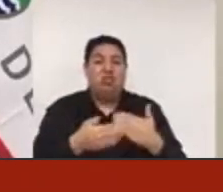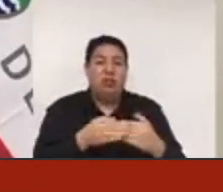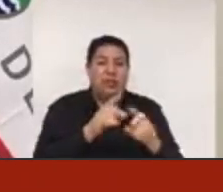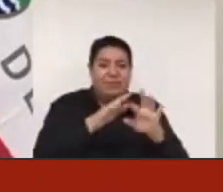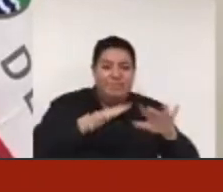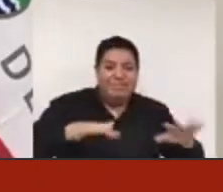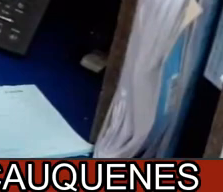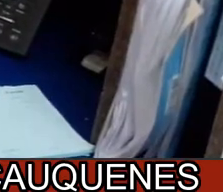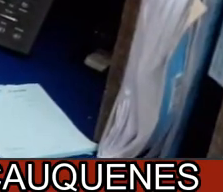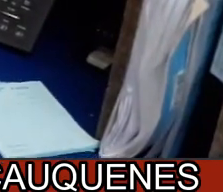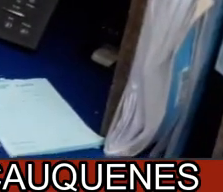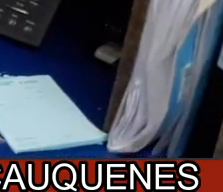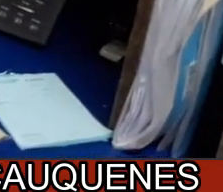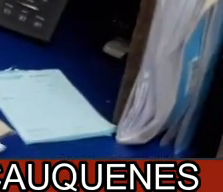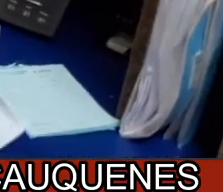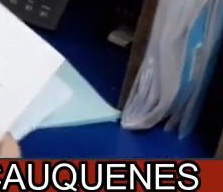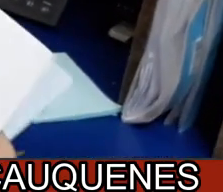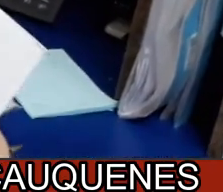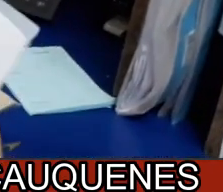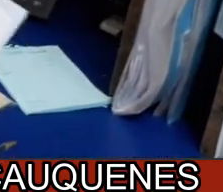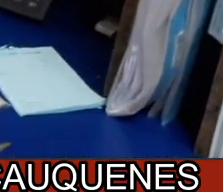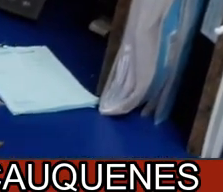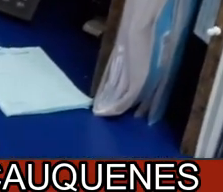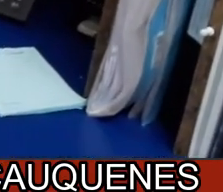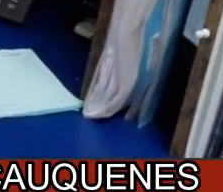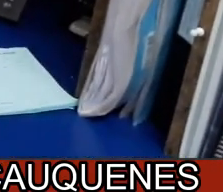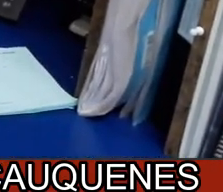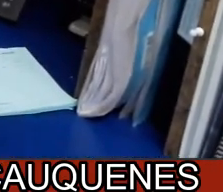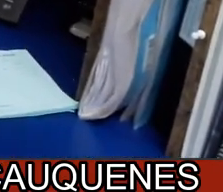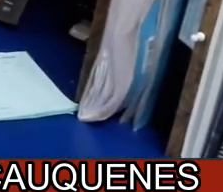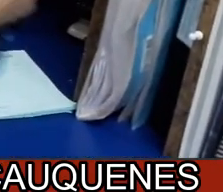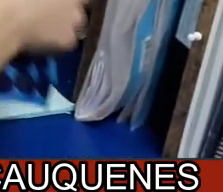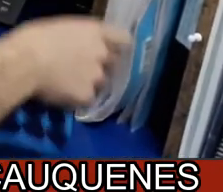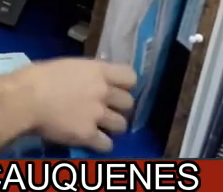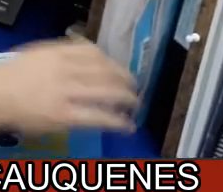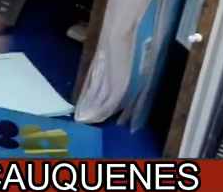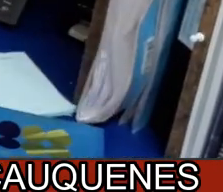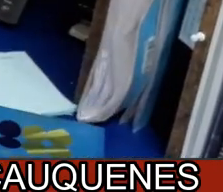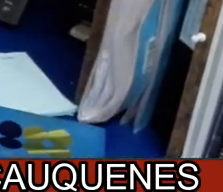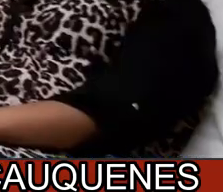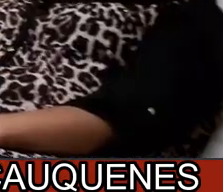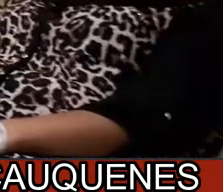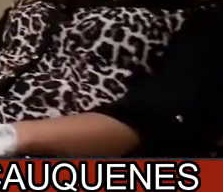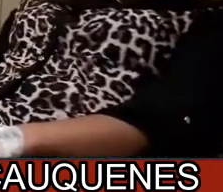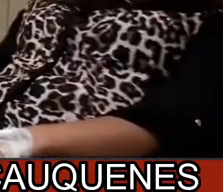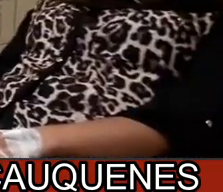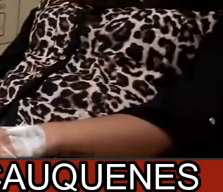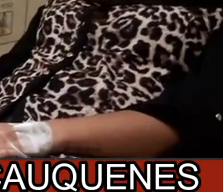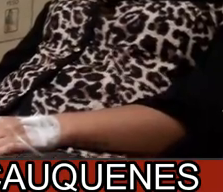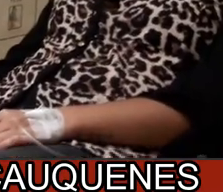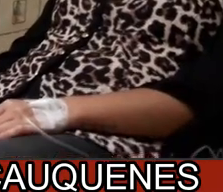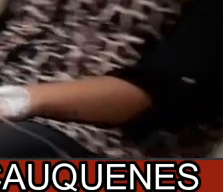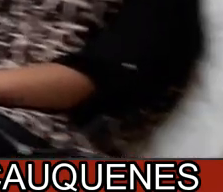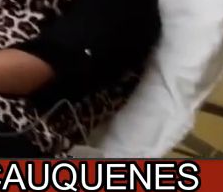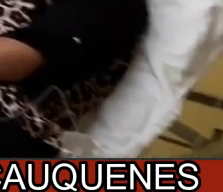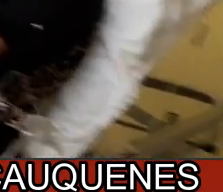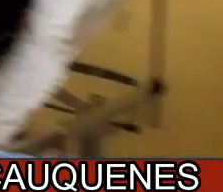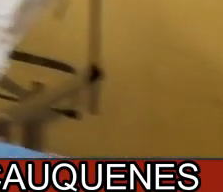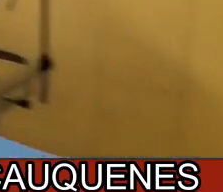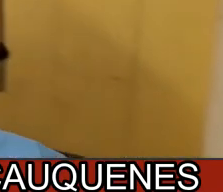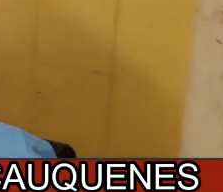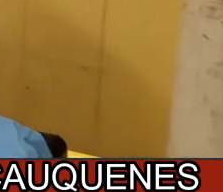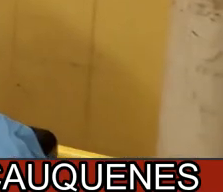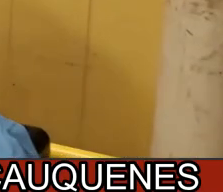este caso y además de perder la trazabilidad con el caso otra situación preocupante es la gran cantidad de contactos